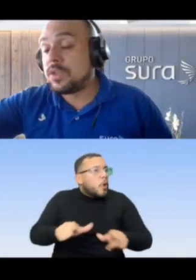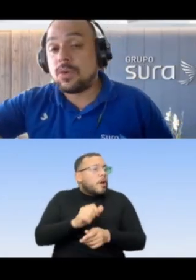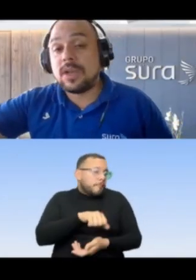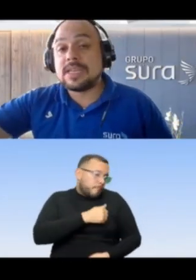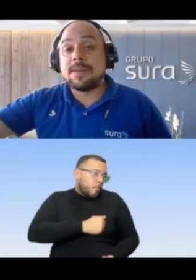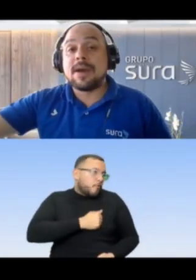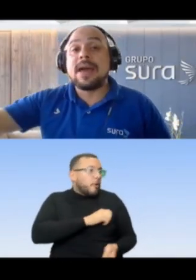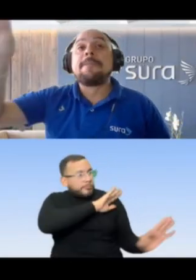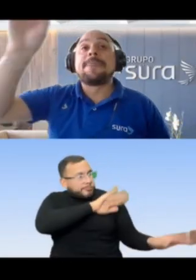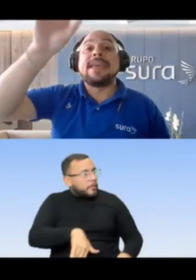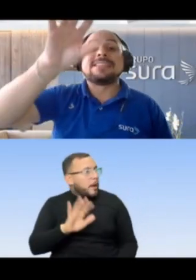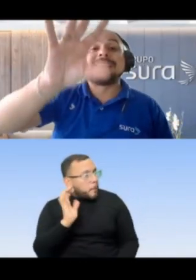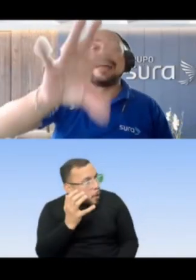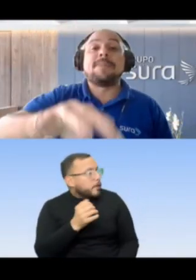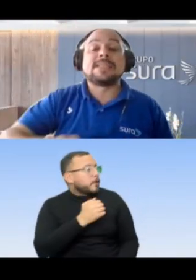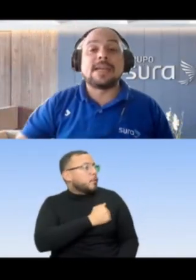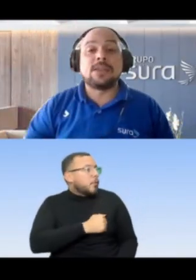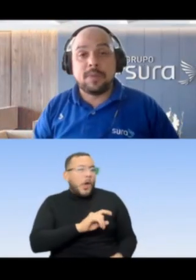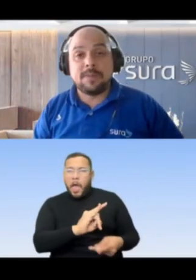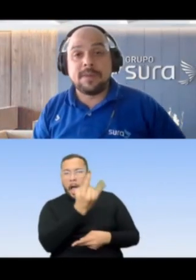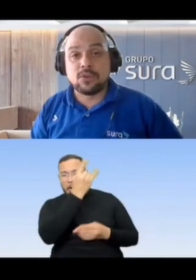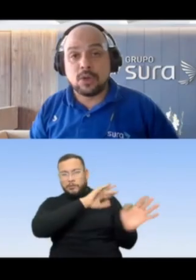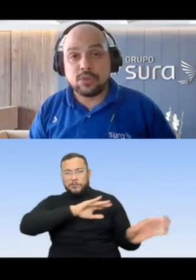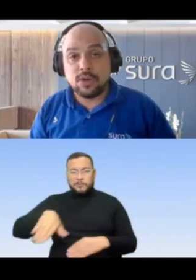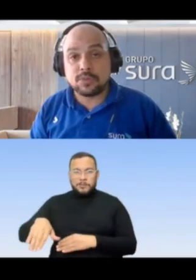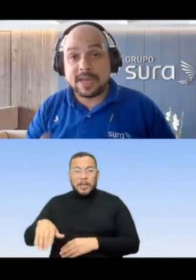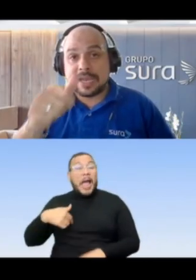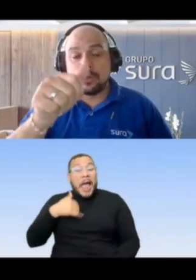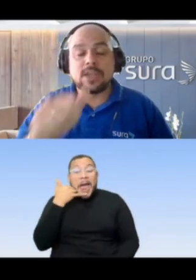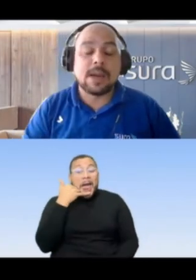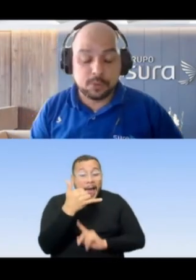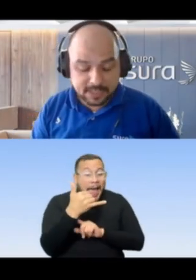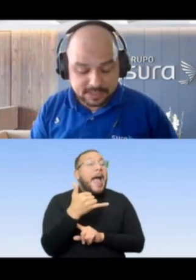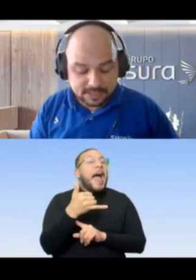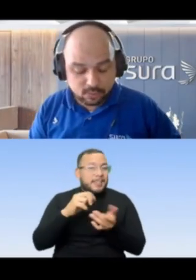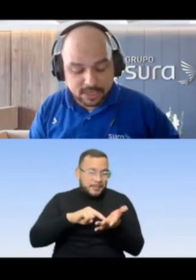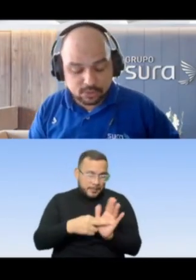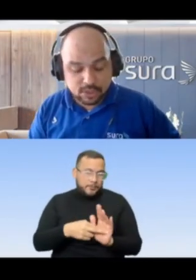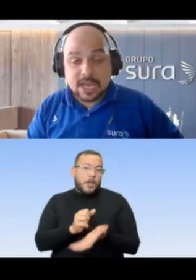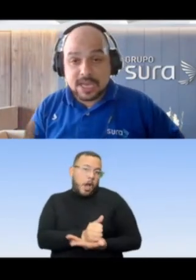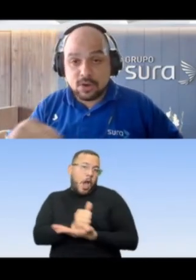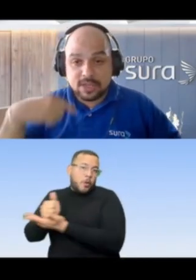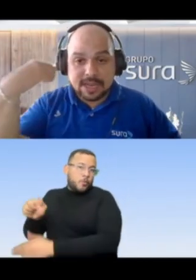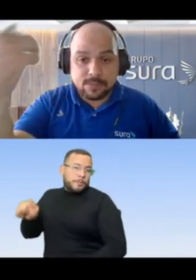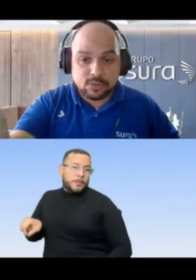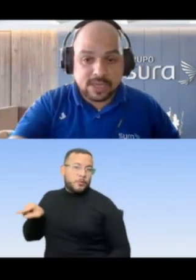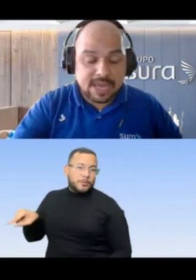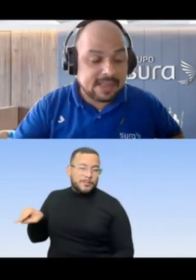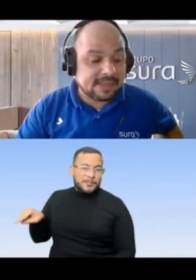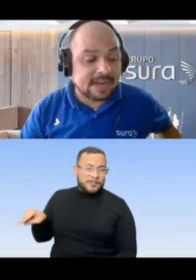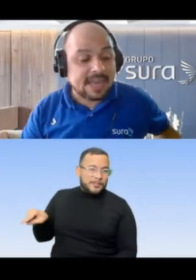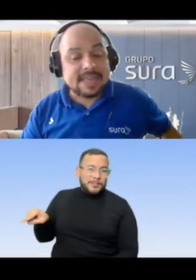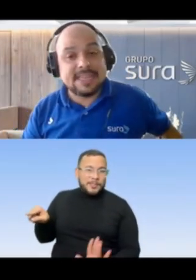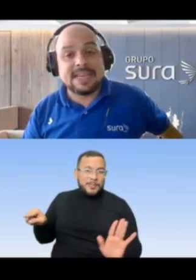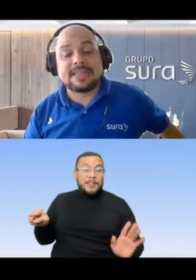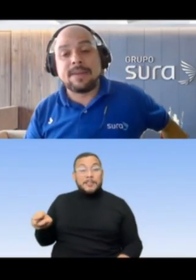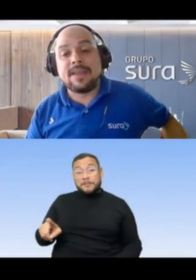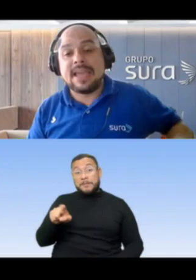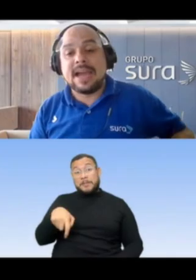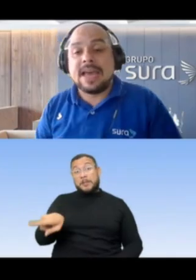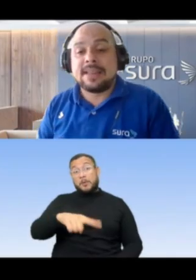Y ahí, usted con esa llamada está prestando primeros auxilios para que lo tengamos presente, muchachos, y no tengamos que